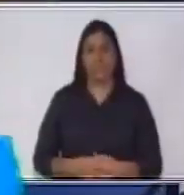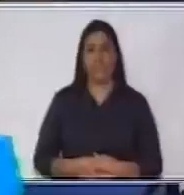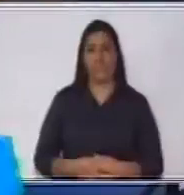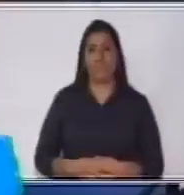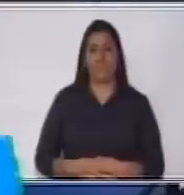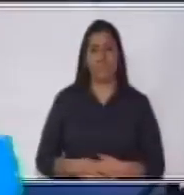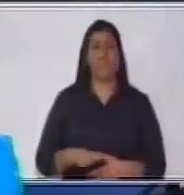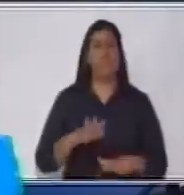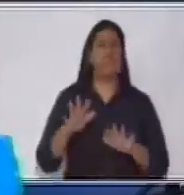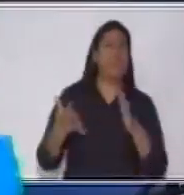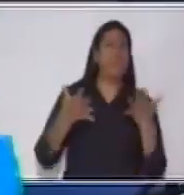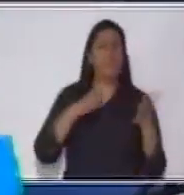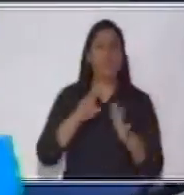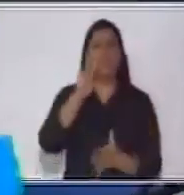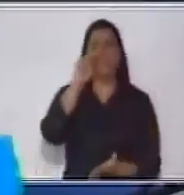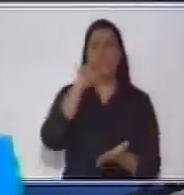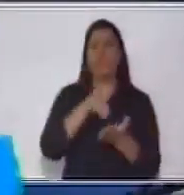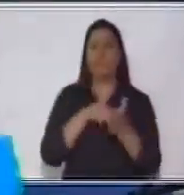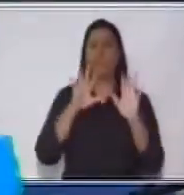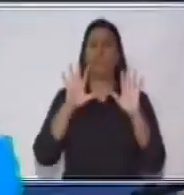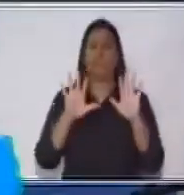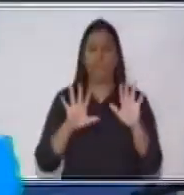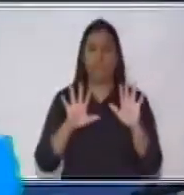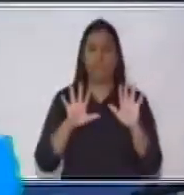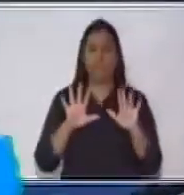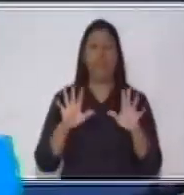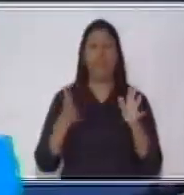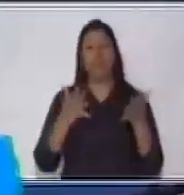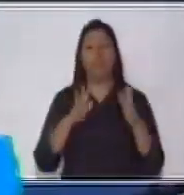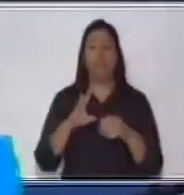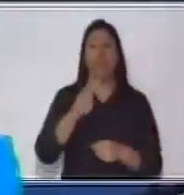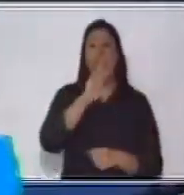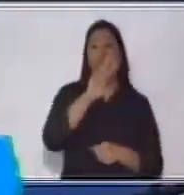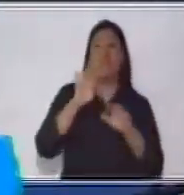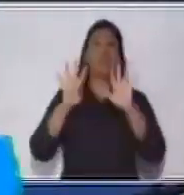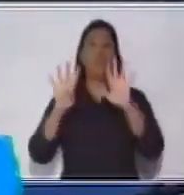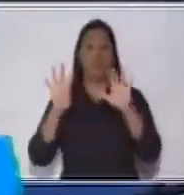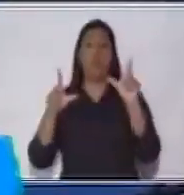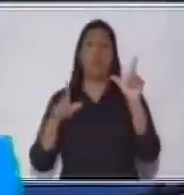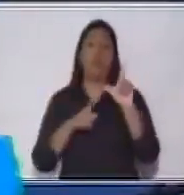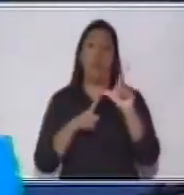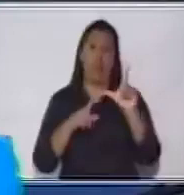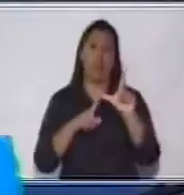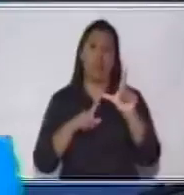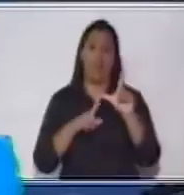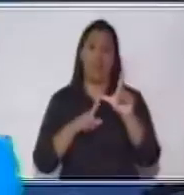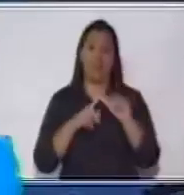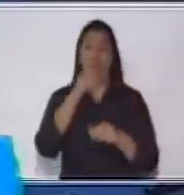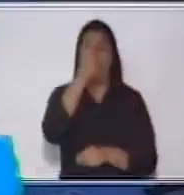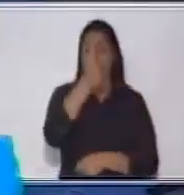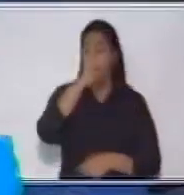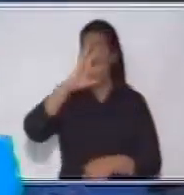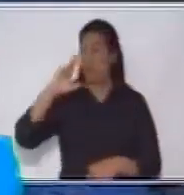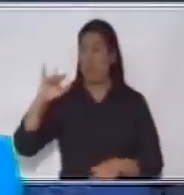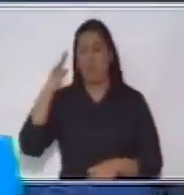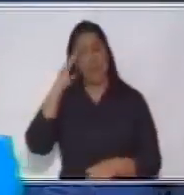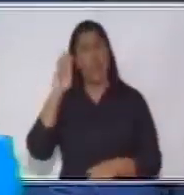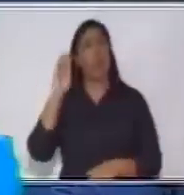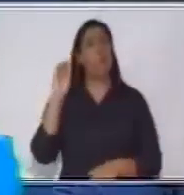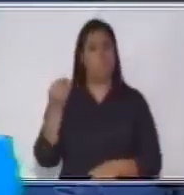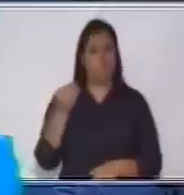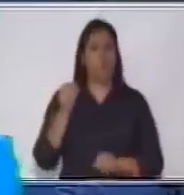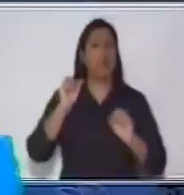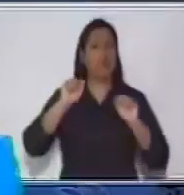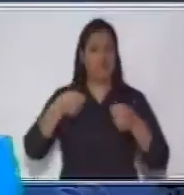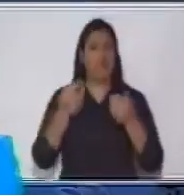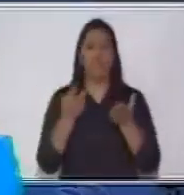Hasta el 2010 eran 29 letras en el abecedario, porque se incluía la che